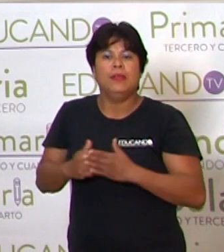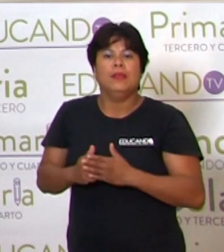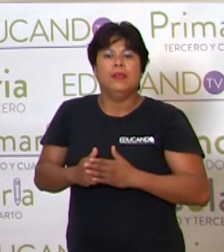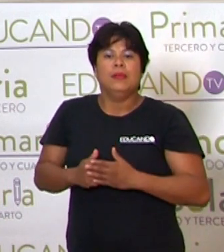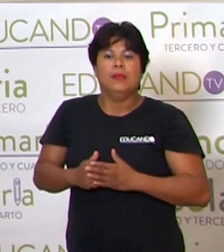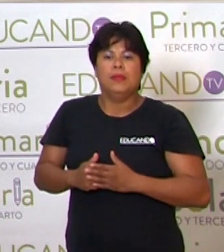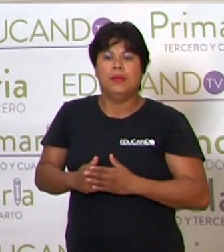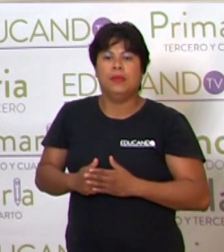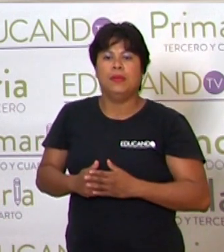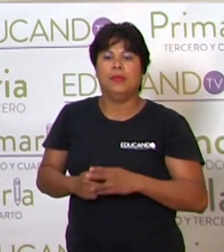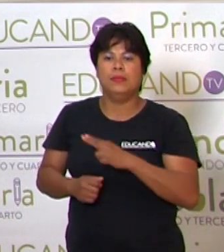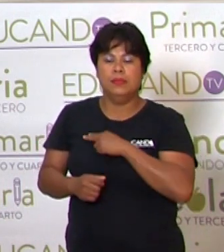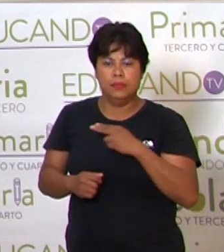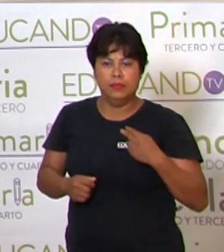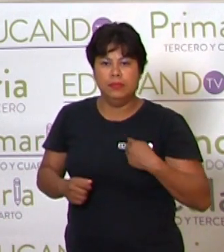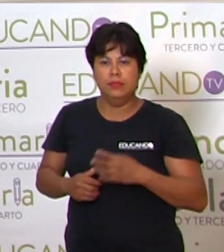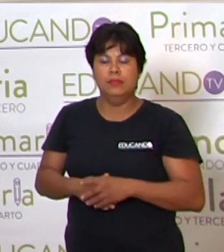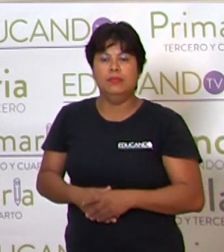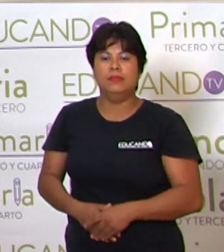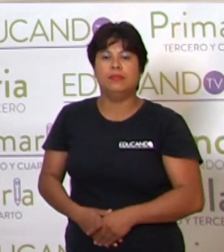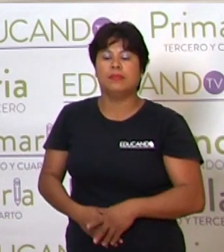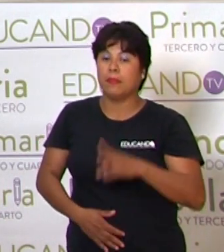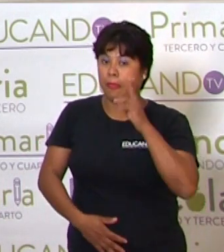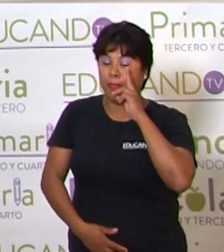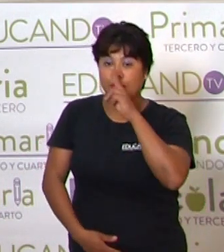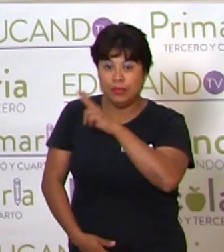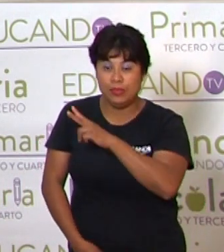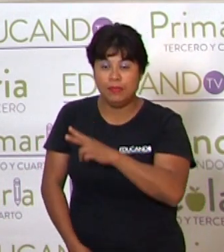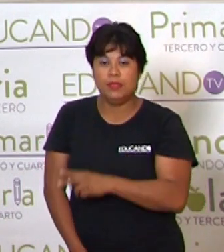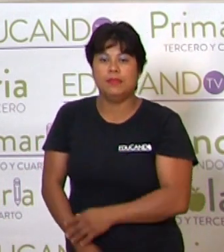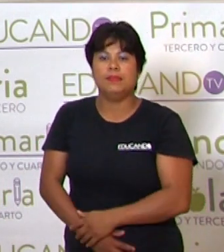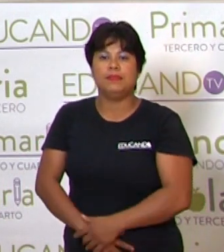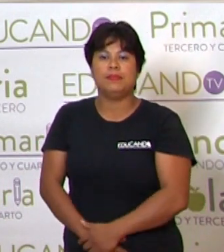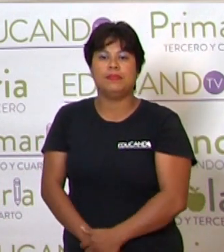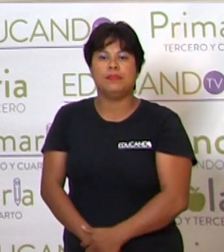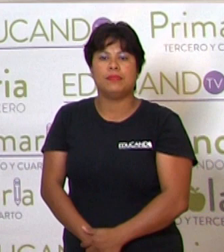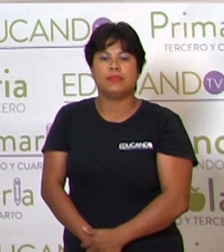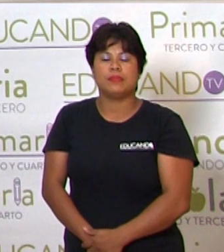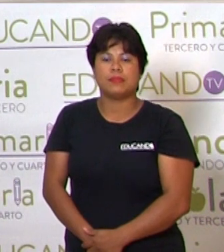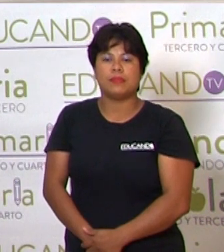entonces vamos a ver